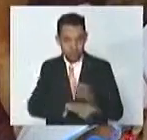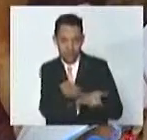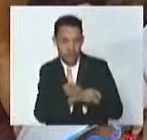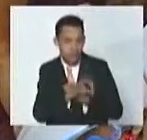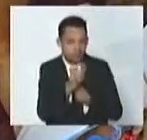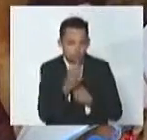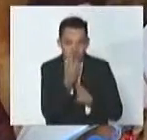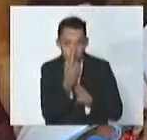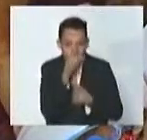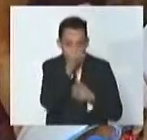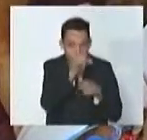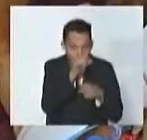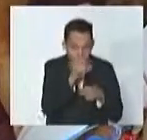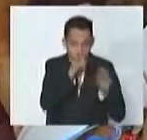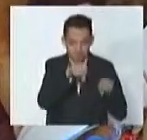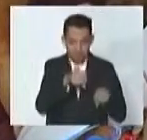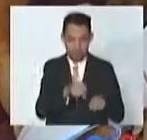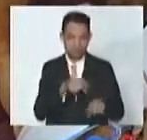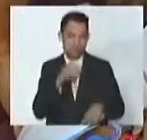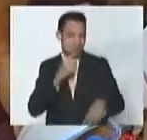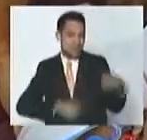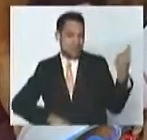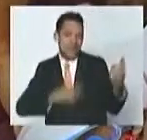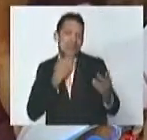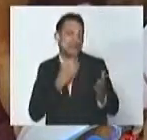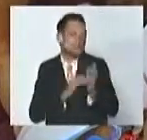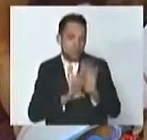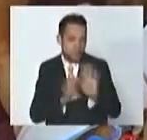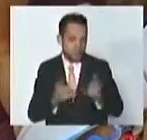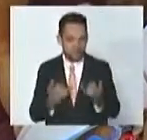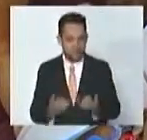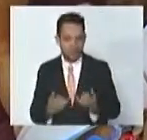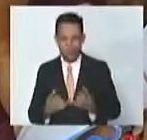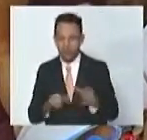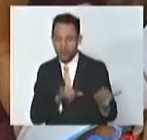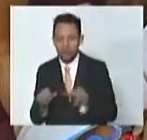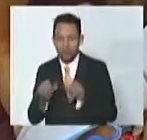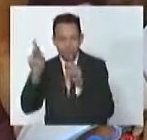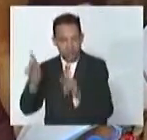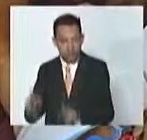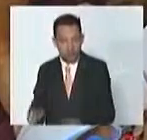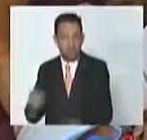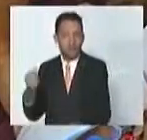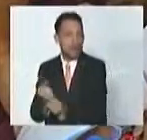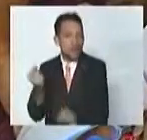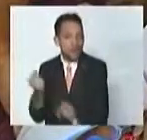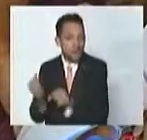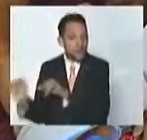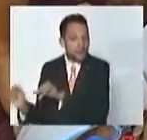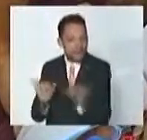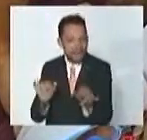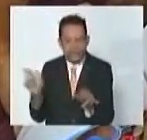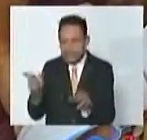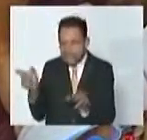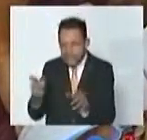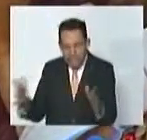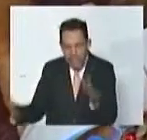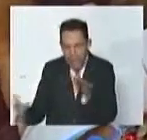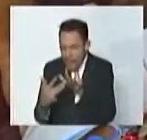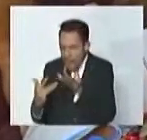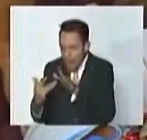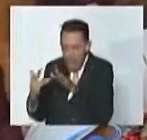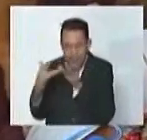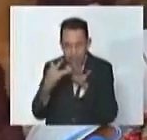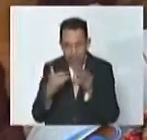afortunadamente existen muchos profesionales de la salud alrededor de la medicina y se necesita